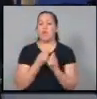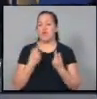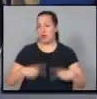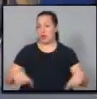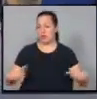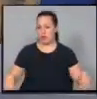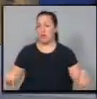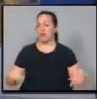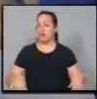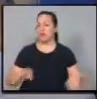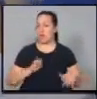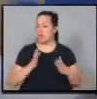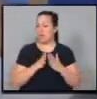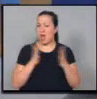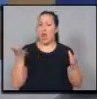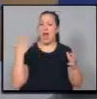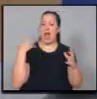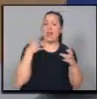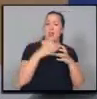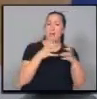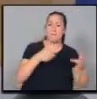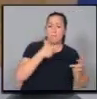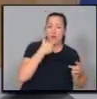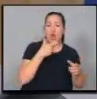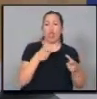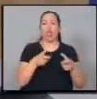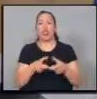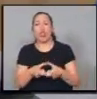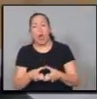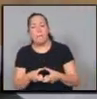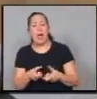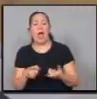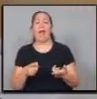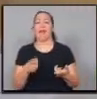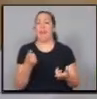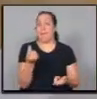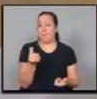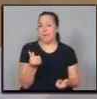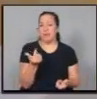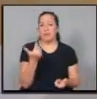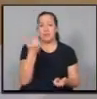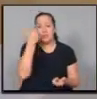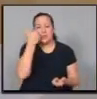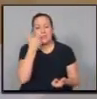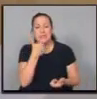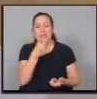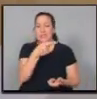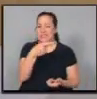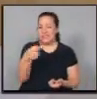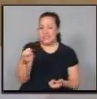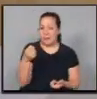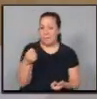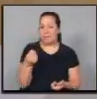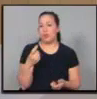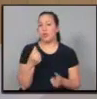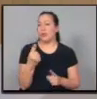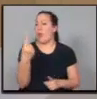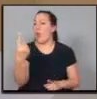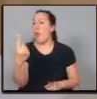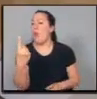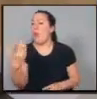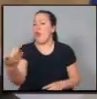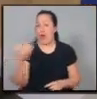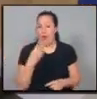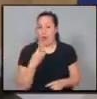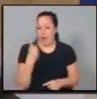largo del año. En algún momento los morrones, en algún momento los tomates, con un precio que se acerca a 100 el kilo. Comprás por unidad, pero yo